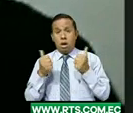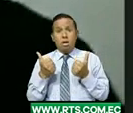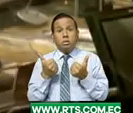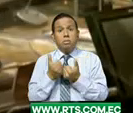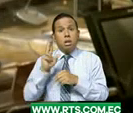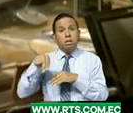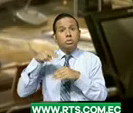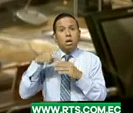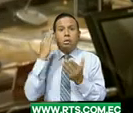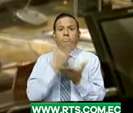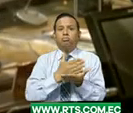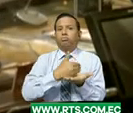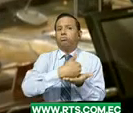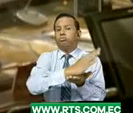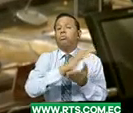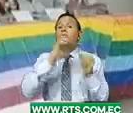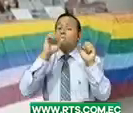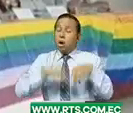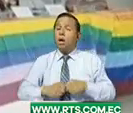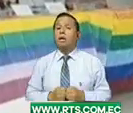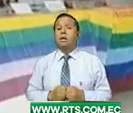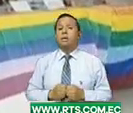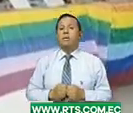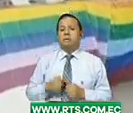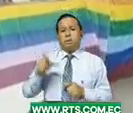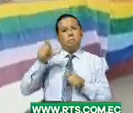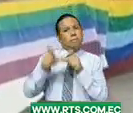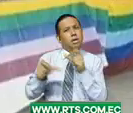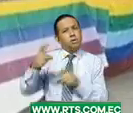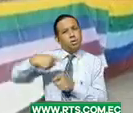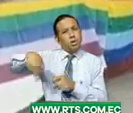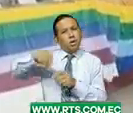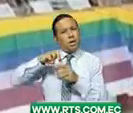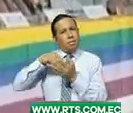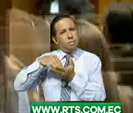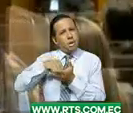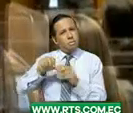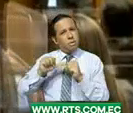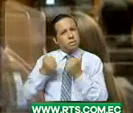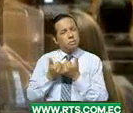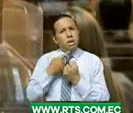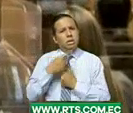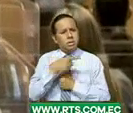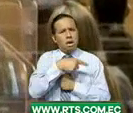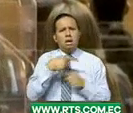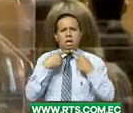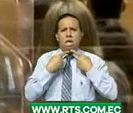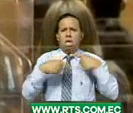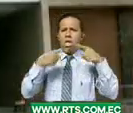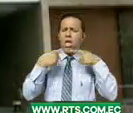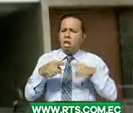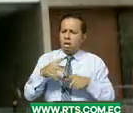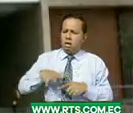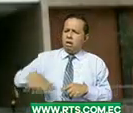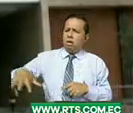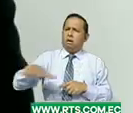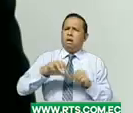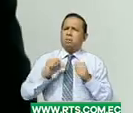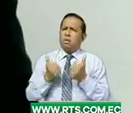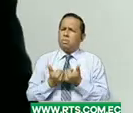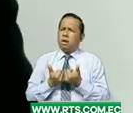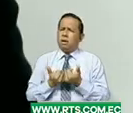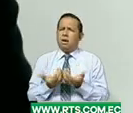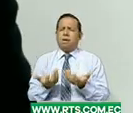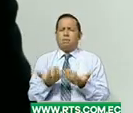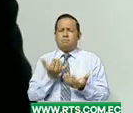Nacional. Legisladores consideran que este tipo de declaraciones afectan a la imagen de la Asamblea Nacional. Y